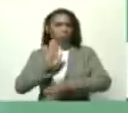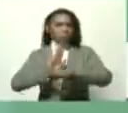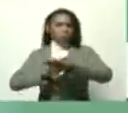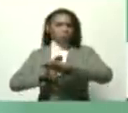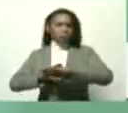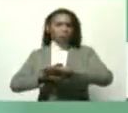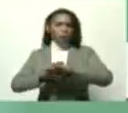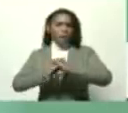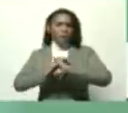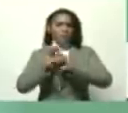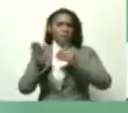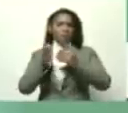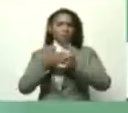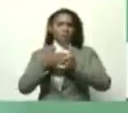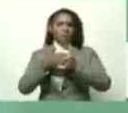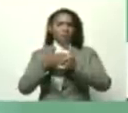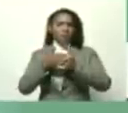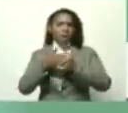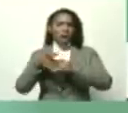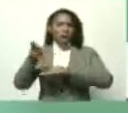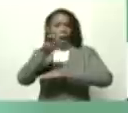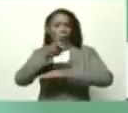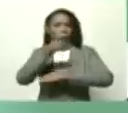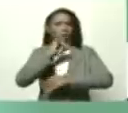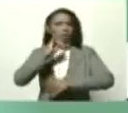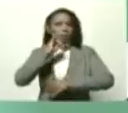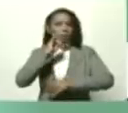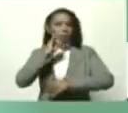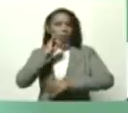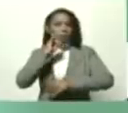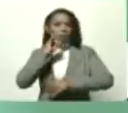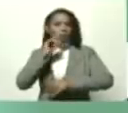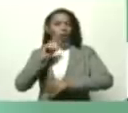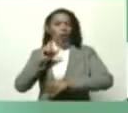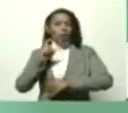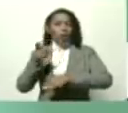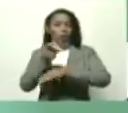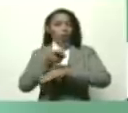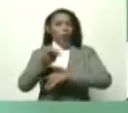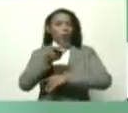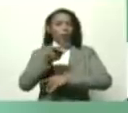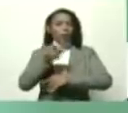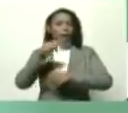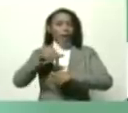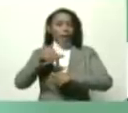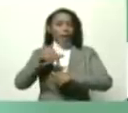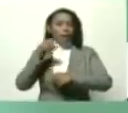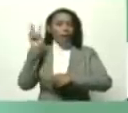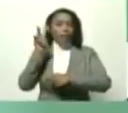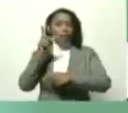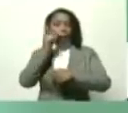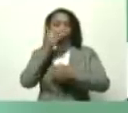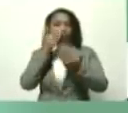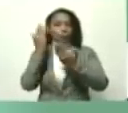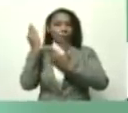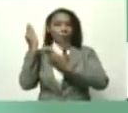Para cerrar, el buscador de noticias, el Google de Venezuela, Eligio Rojas.